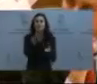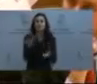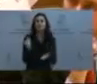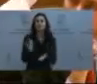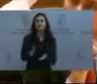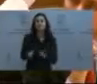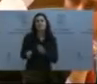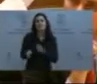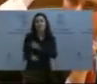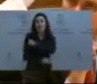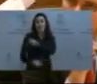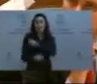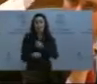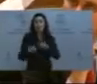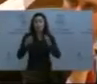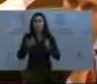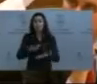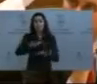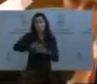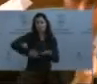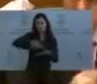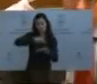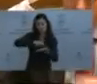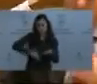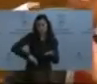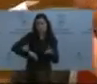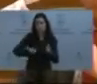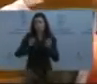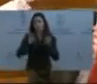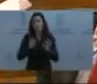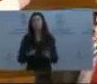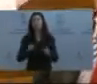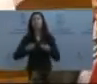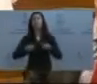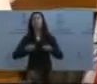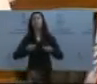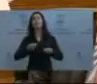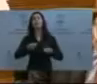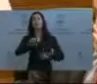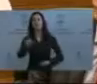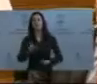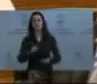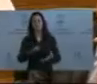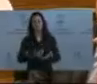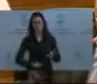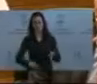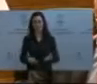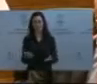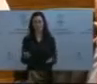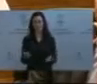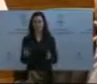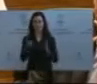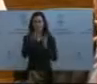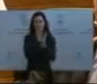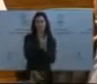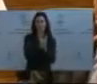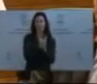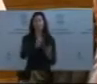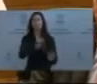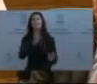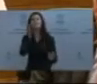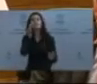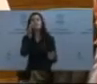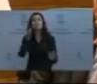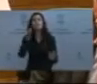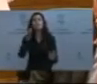agosto leíamos en un medio de comunicación escrita, en concreto en el diario El Comercio, un artículo donde una señora, en concreto la señora